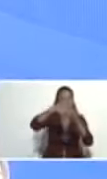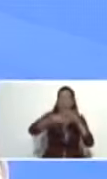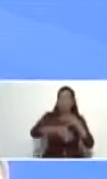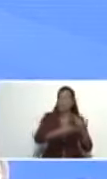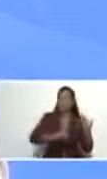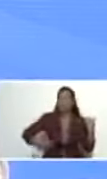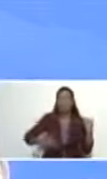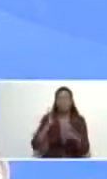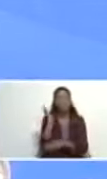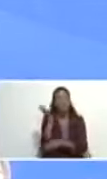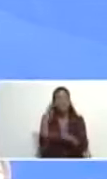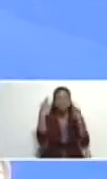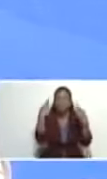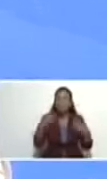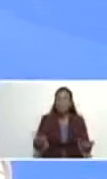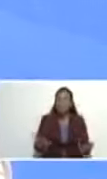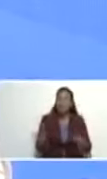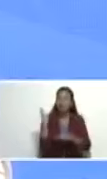Esto es una asamblea